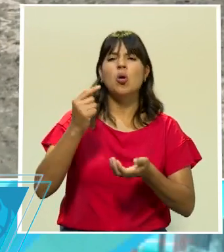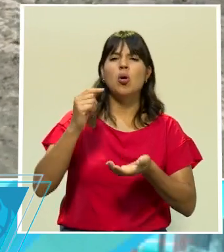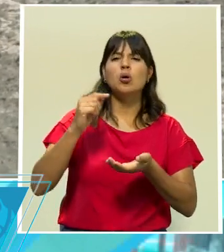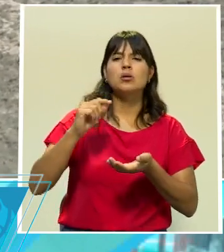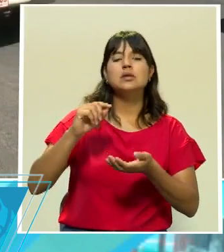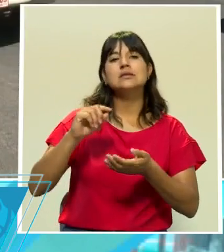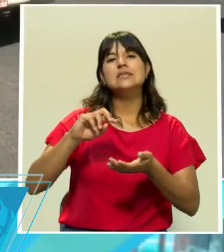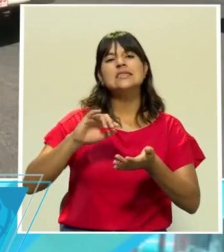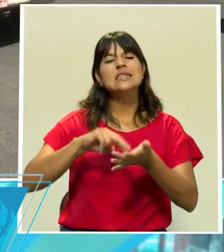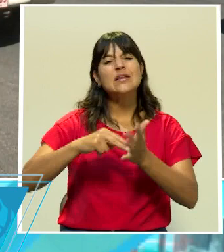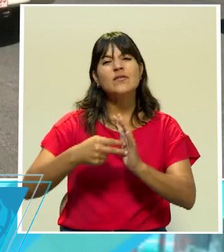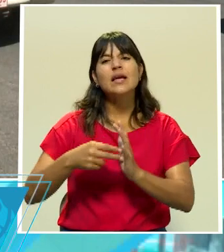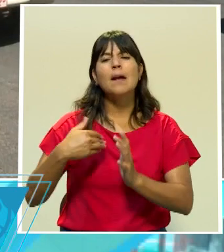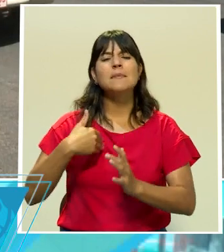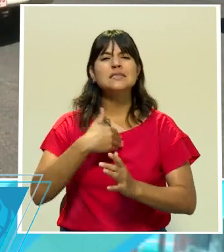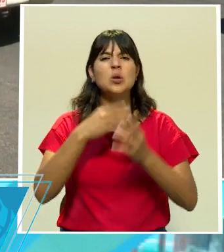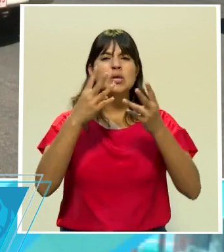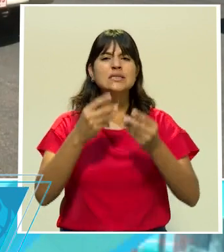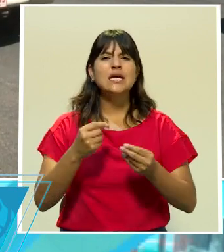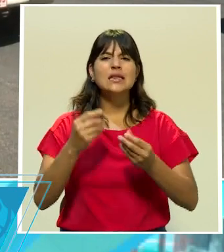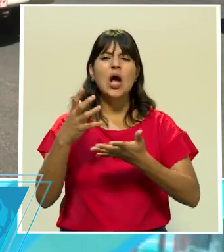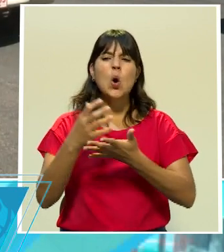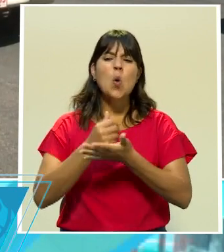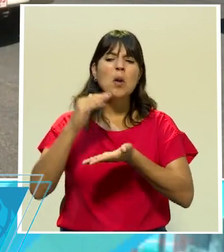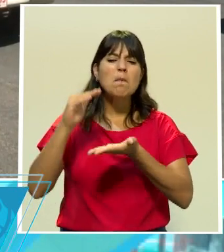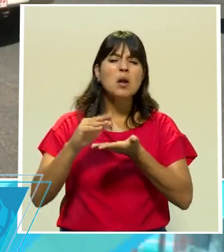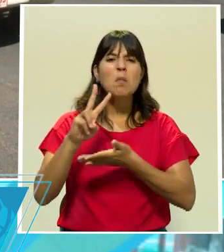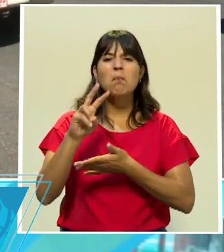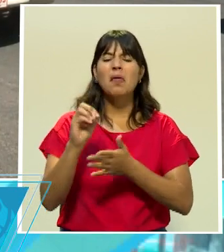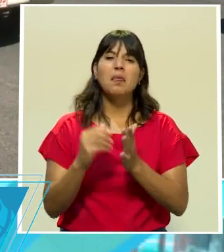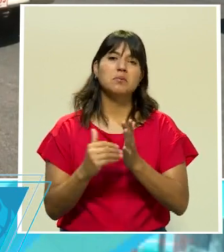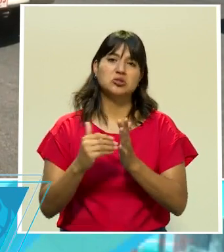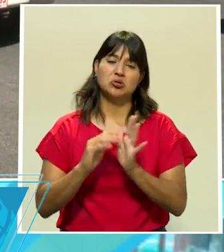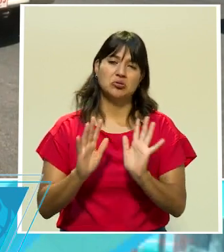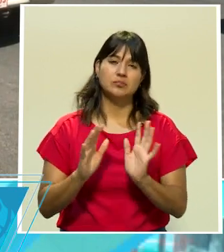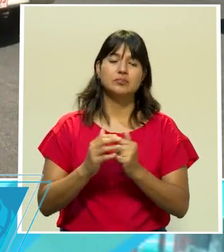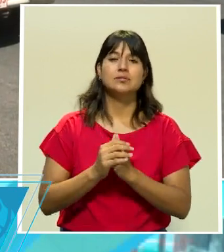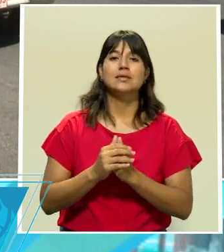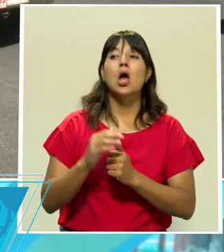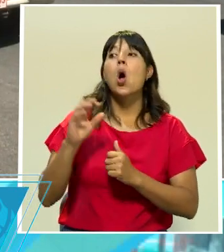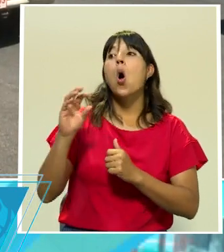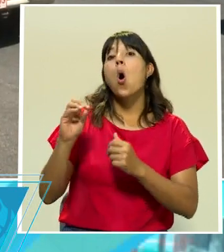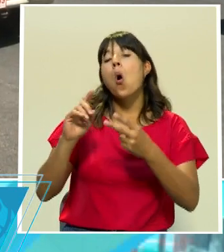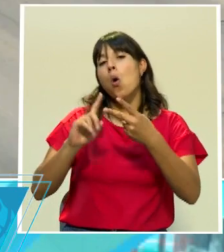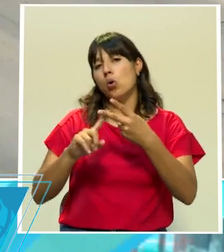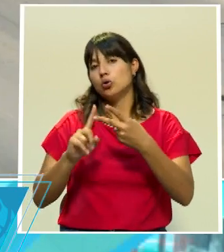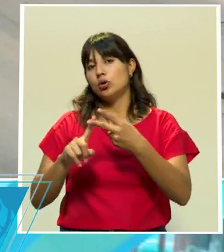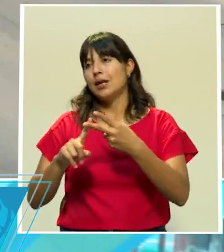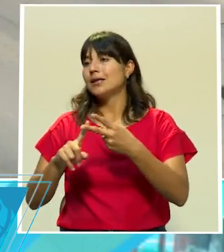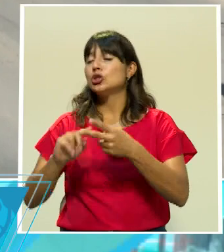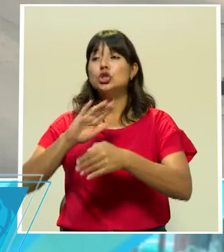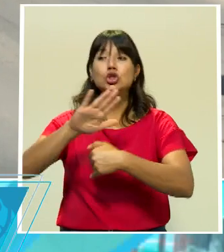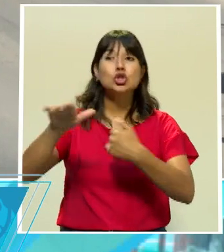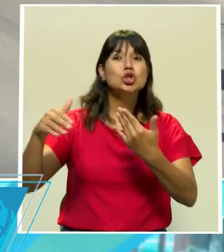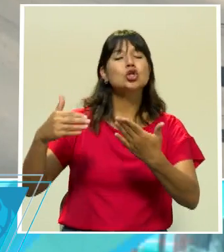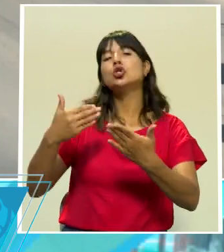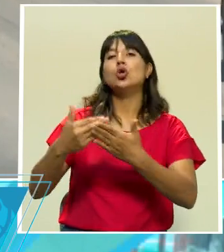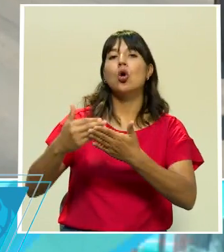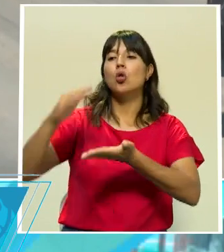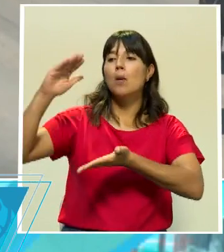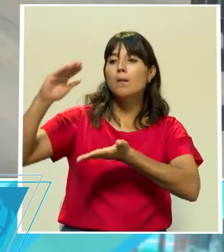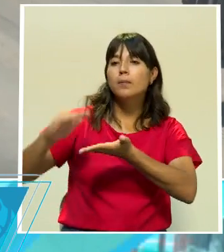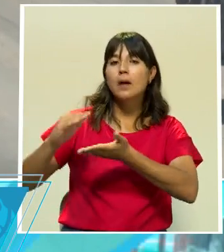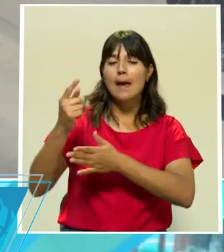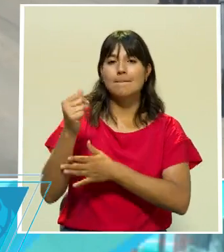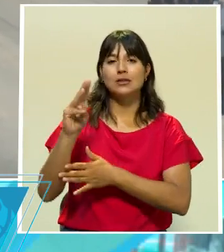opción es exonerar a todos, porque amplía hasta los 50 millones a